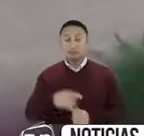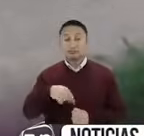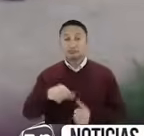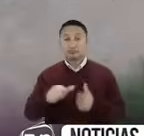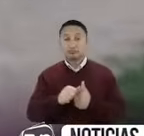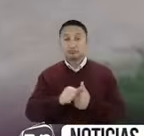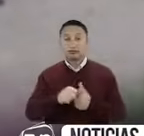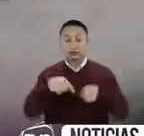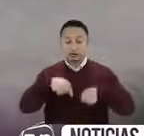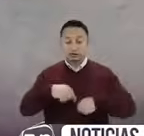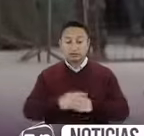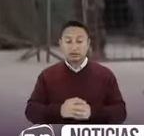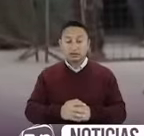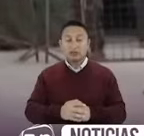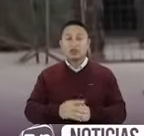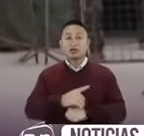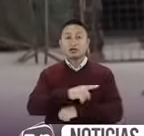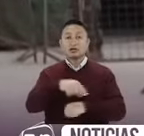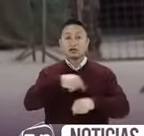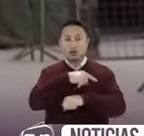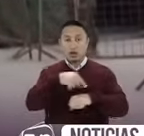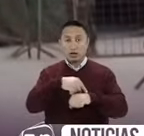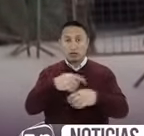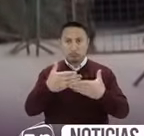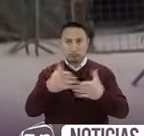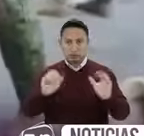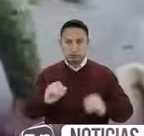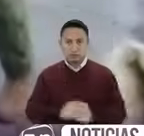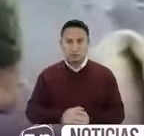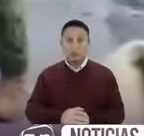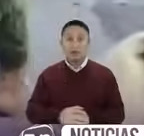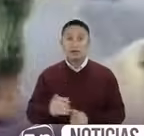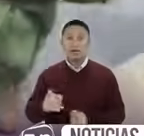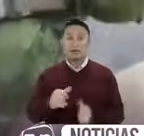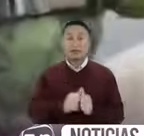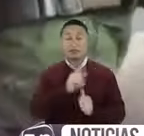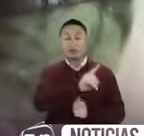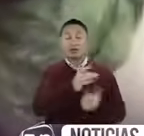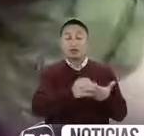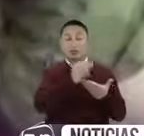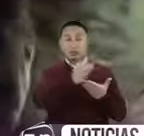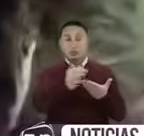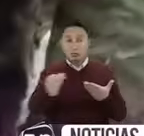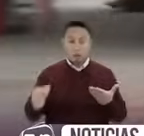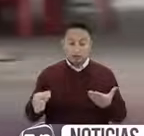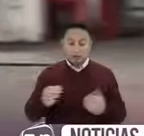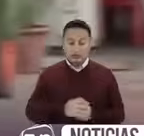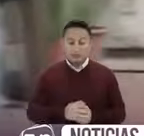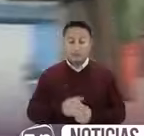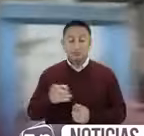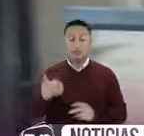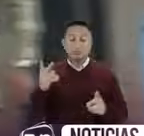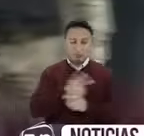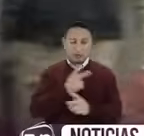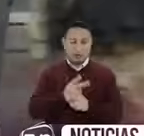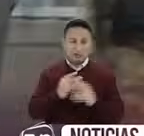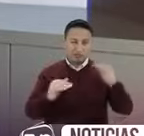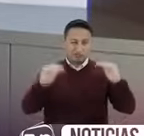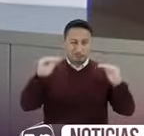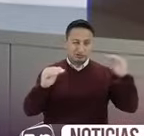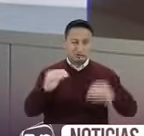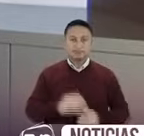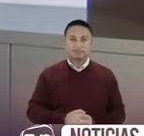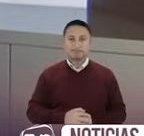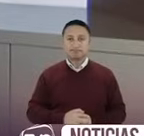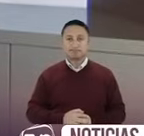flexibilizaron las medidas a través de la semaforización de los cantones, de acuerdo al nivel de peligro. Prefiero